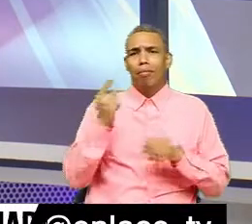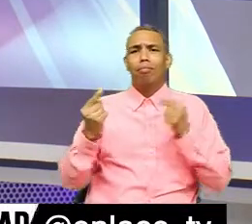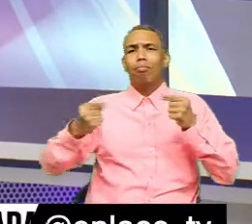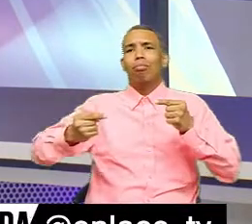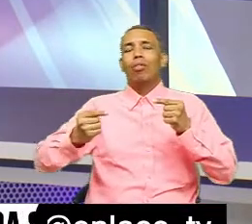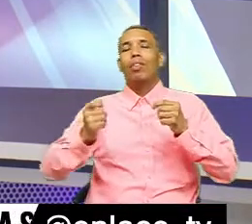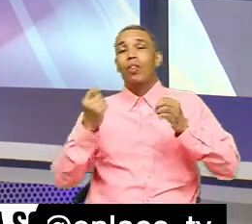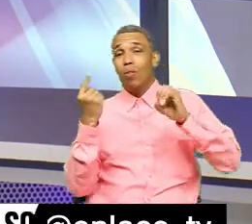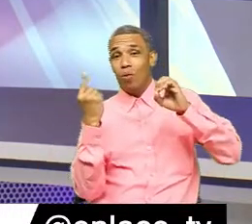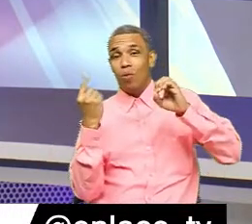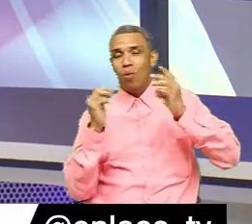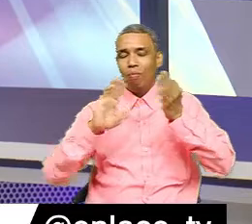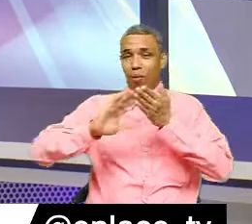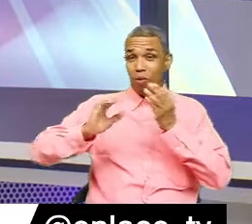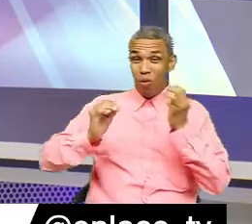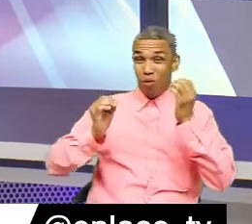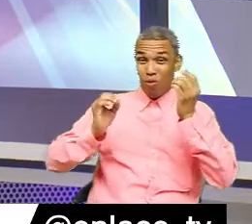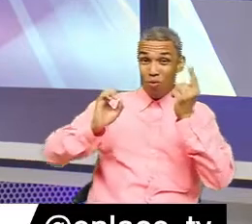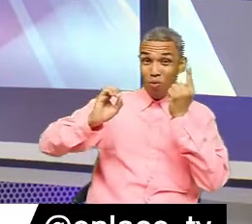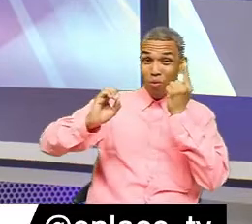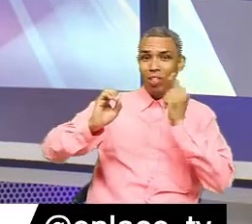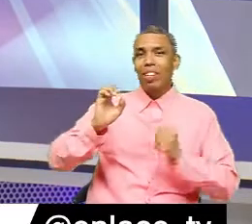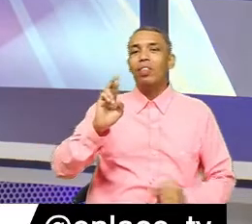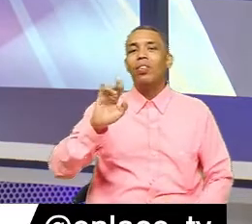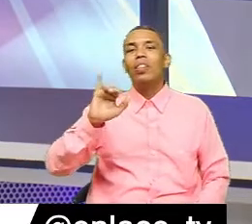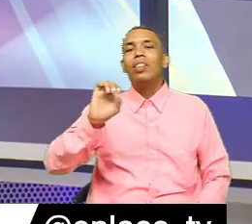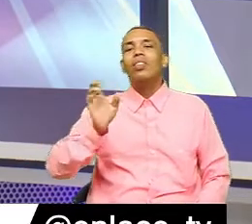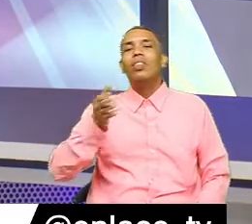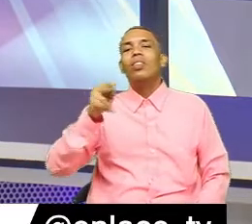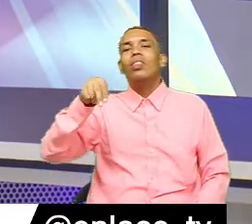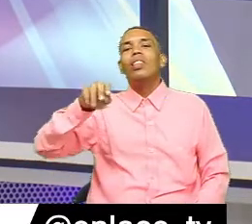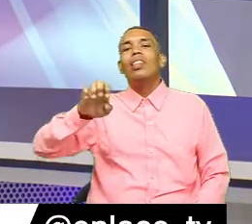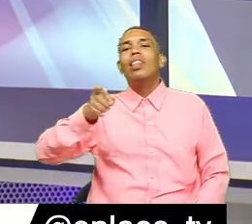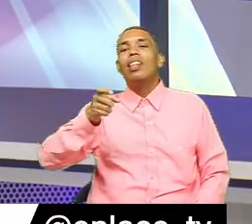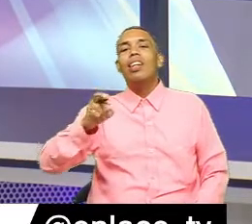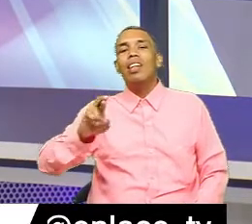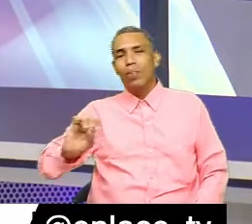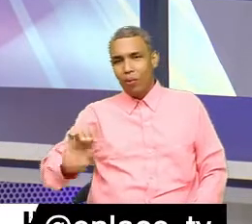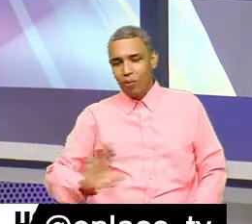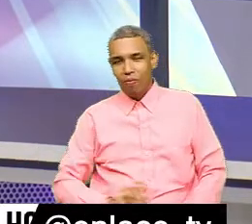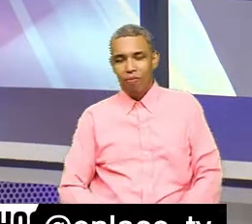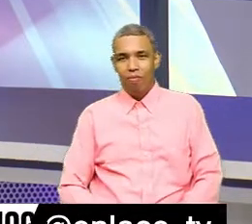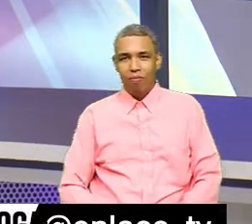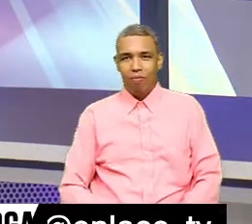mínima diferencia y ahora va tras la disputa de los cuadrangulares finales.